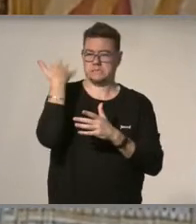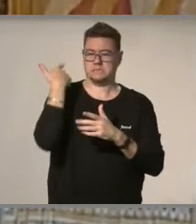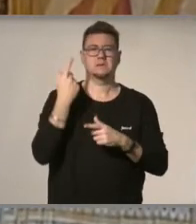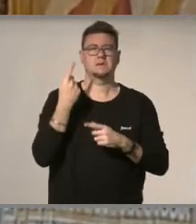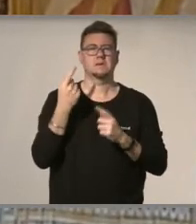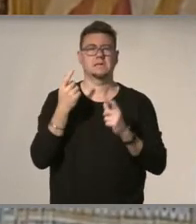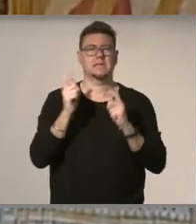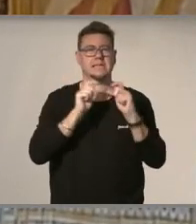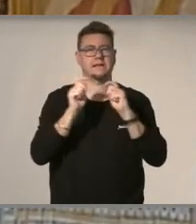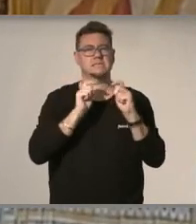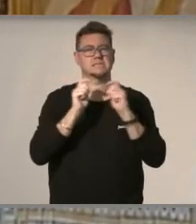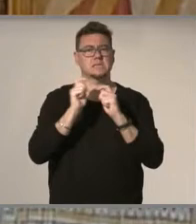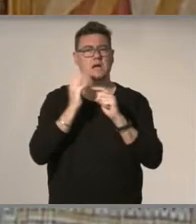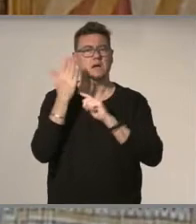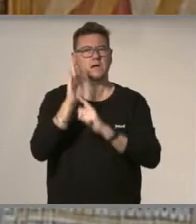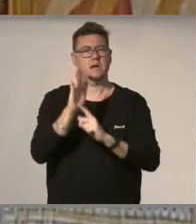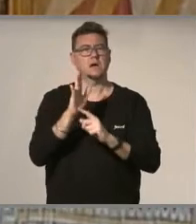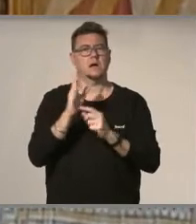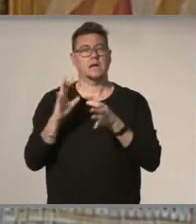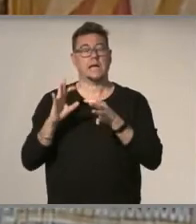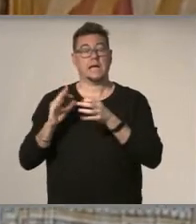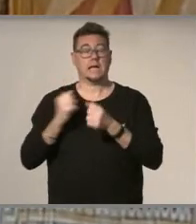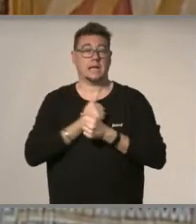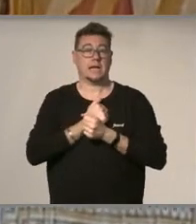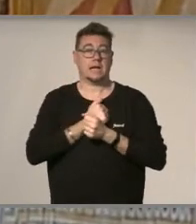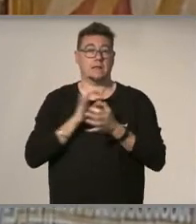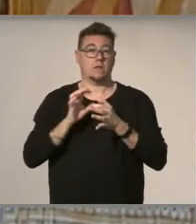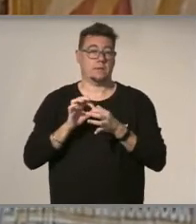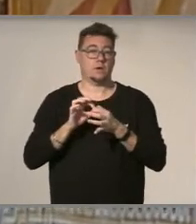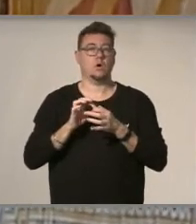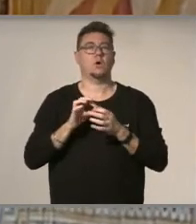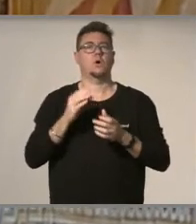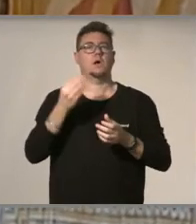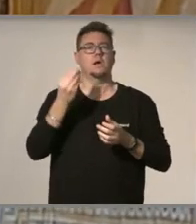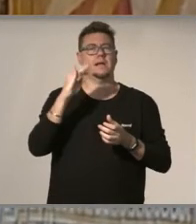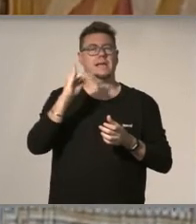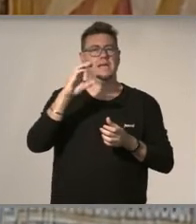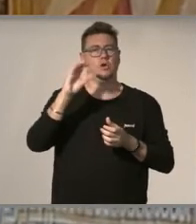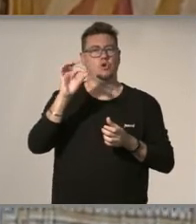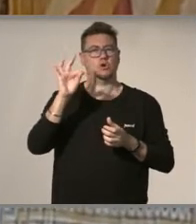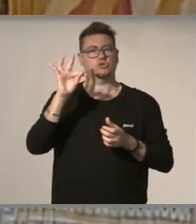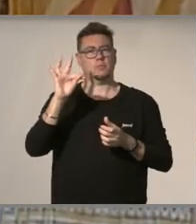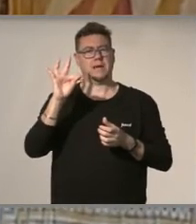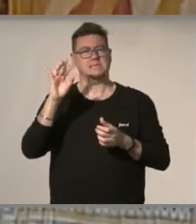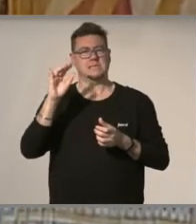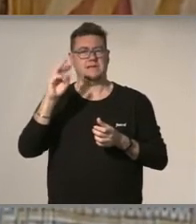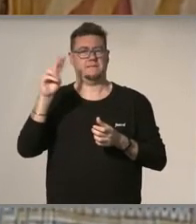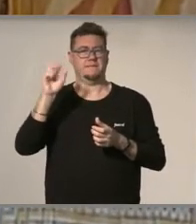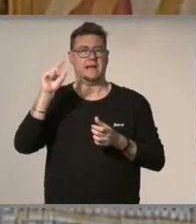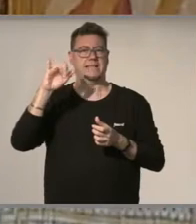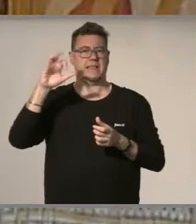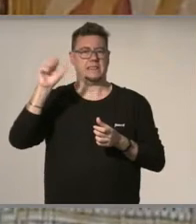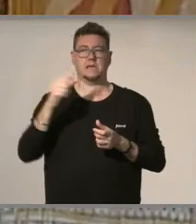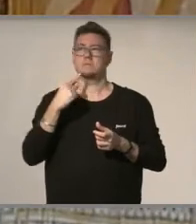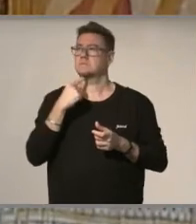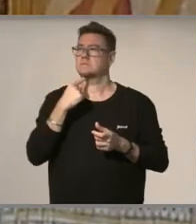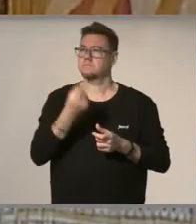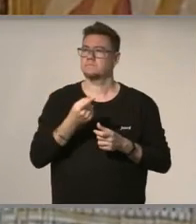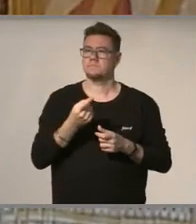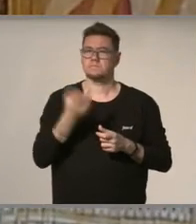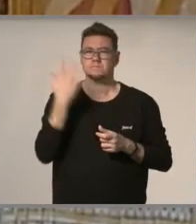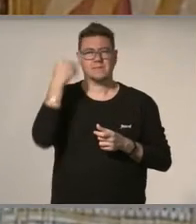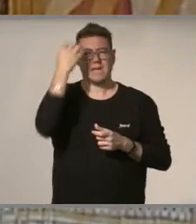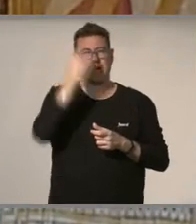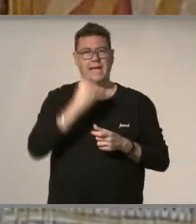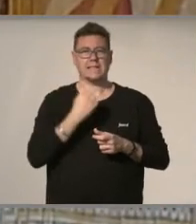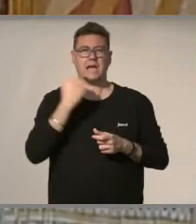una entrevista a un querido amigo, Kiko Tomás y Valiente. Contaba que cuando ETA